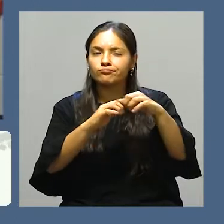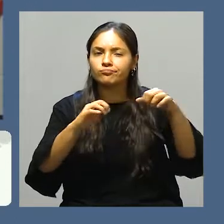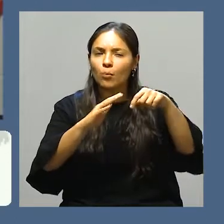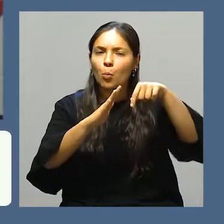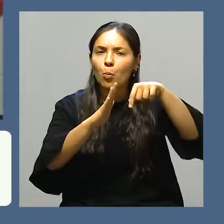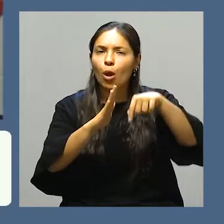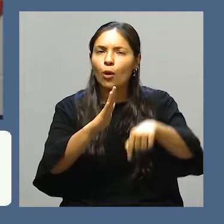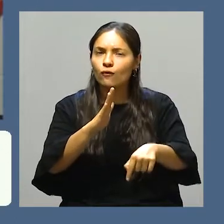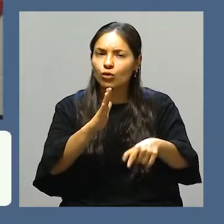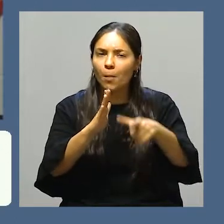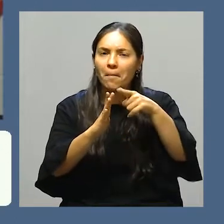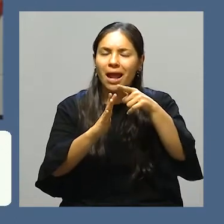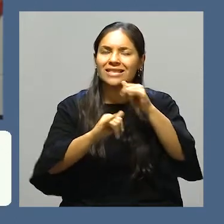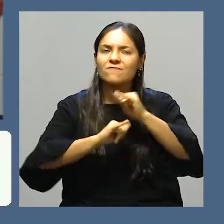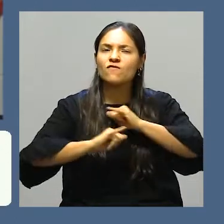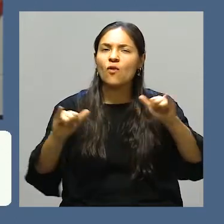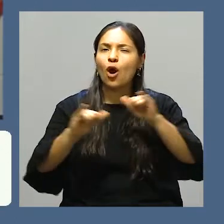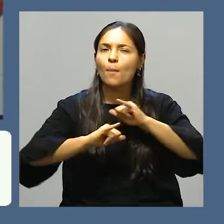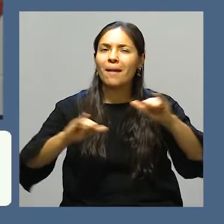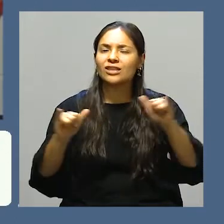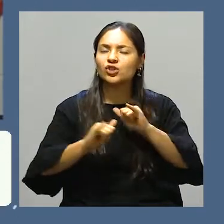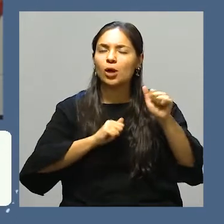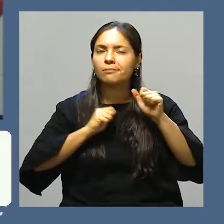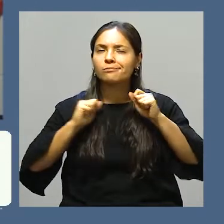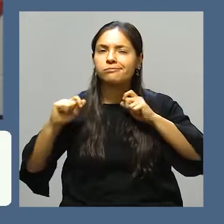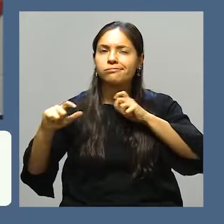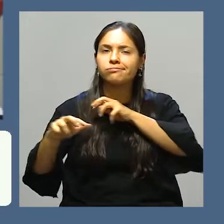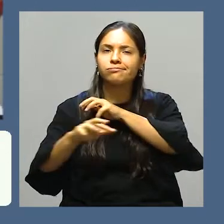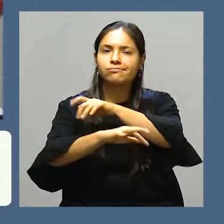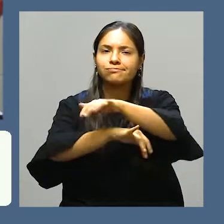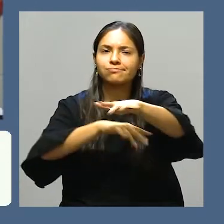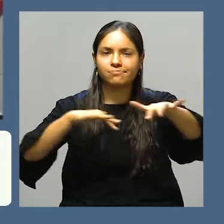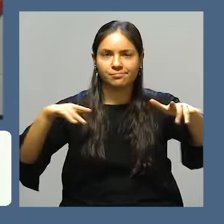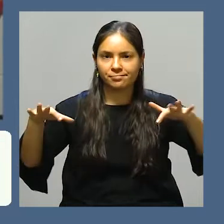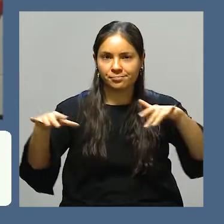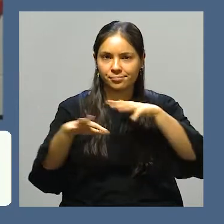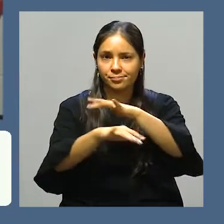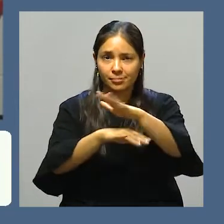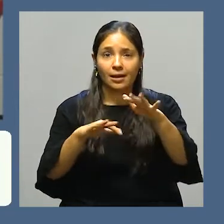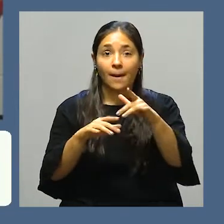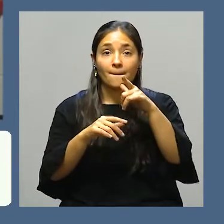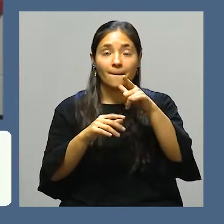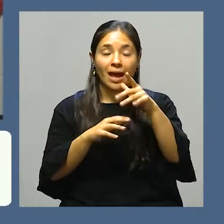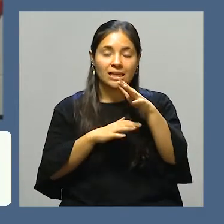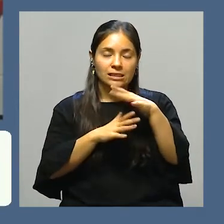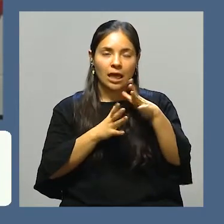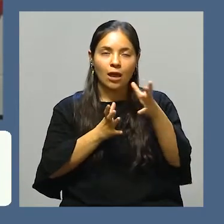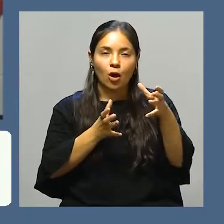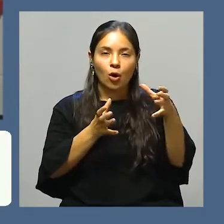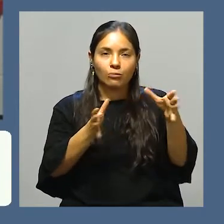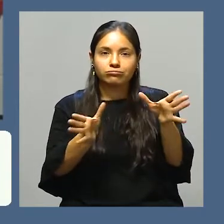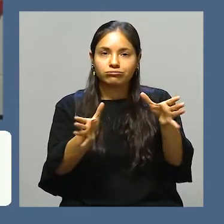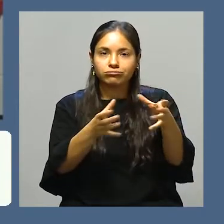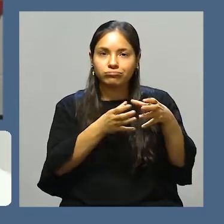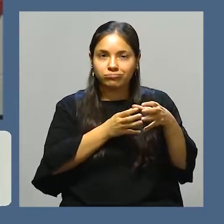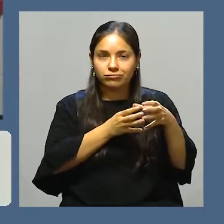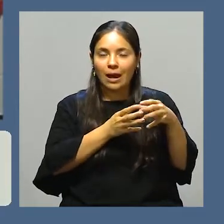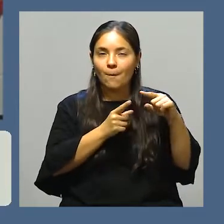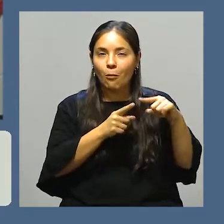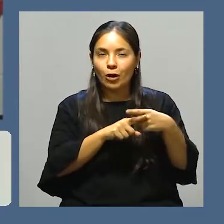situación que además se traduce en muerte, digamos, muy frecuente de líderes sociales,